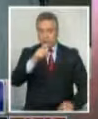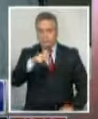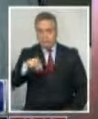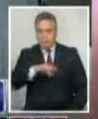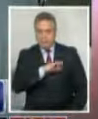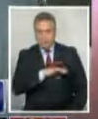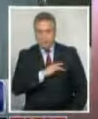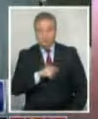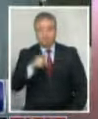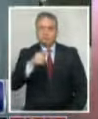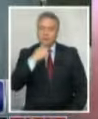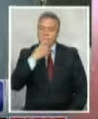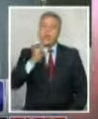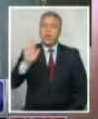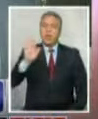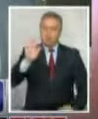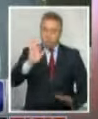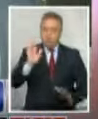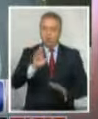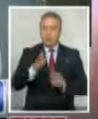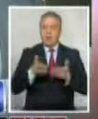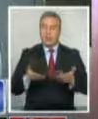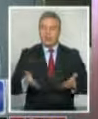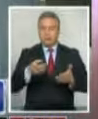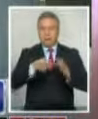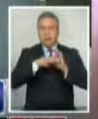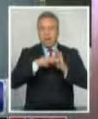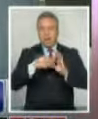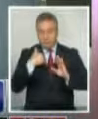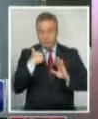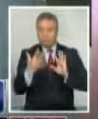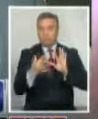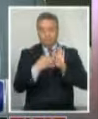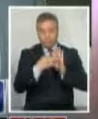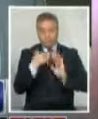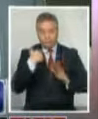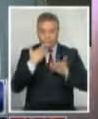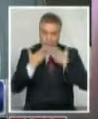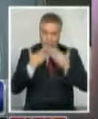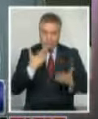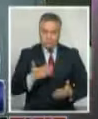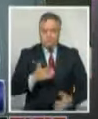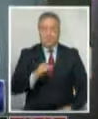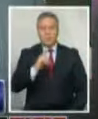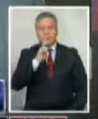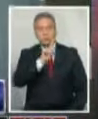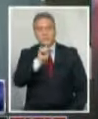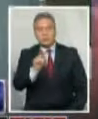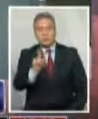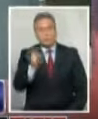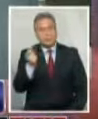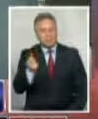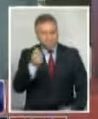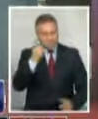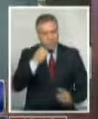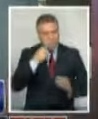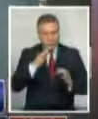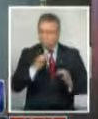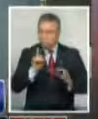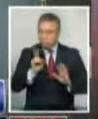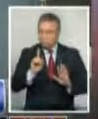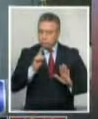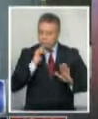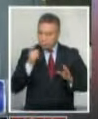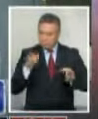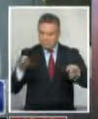Hola Matilde, gracias a ustedes por convocarme. Bueno, primero, definitivamente no se cerraron